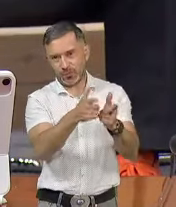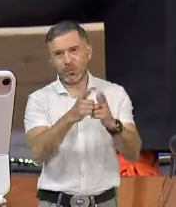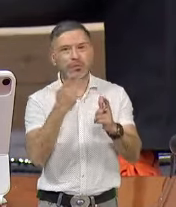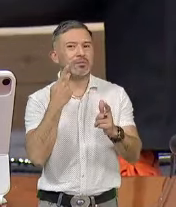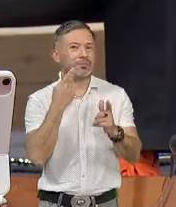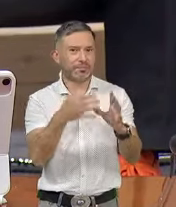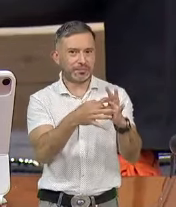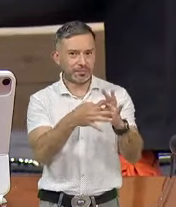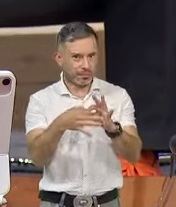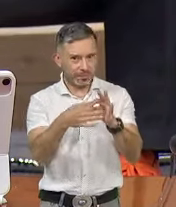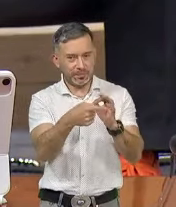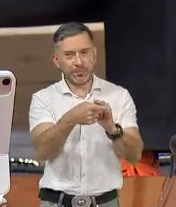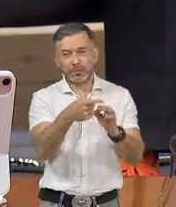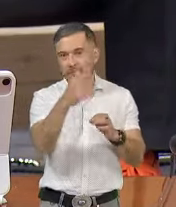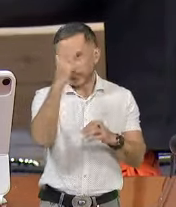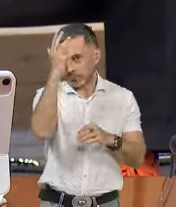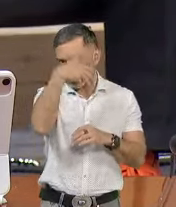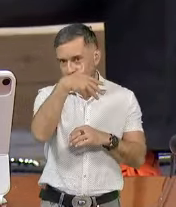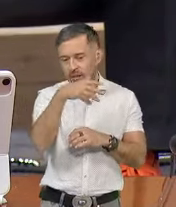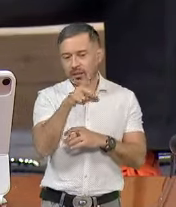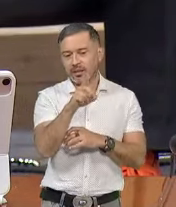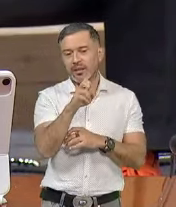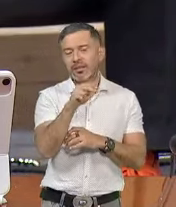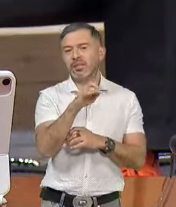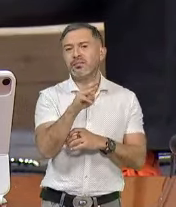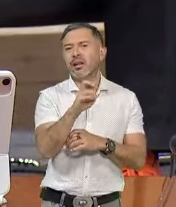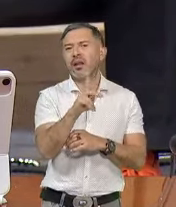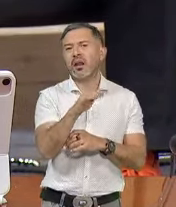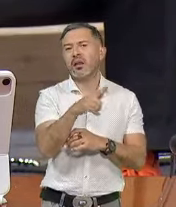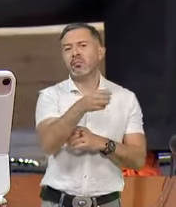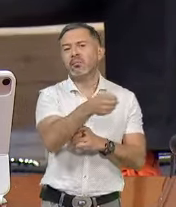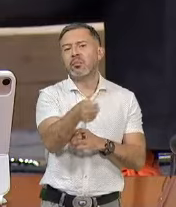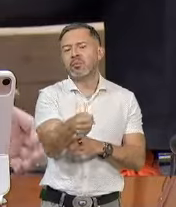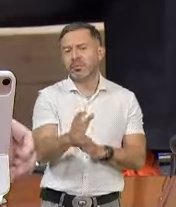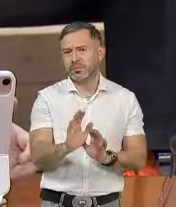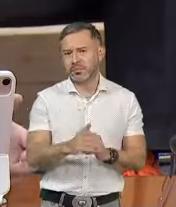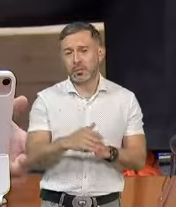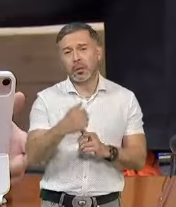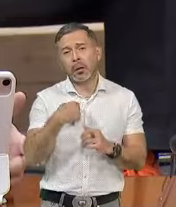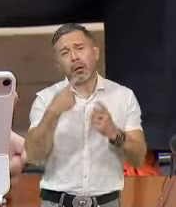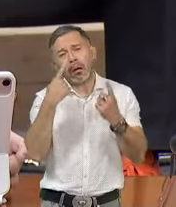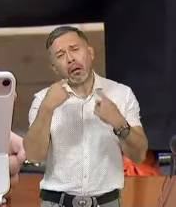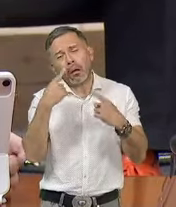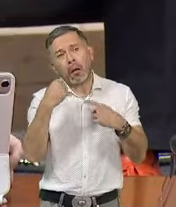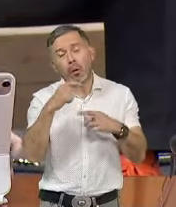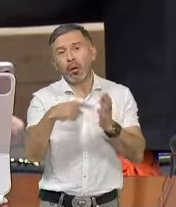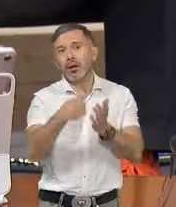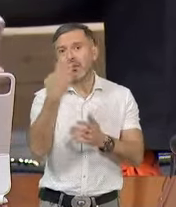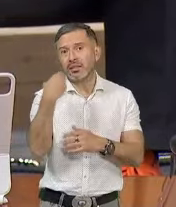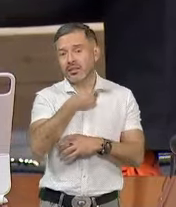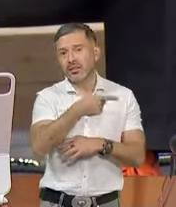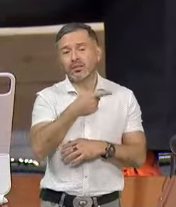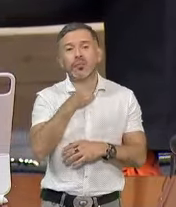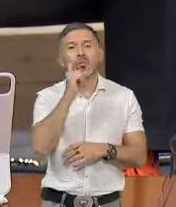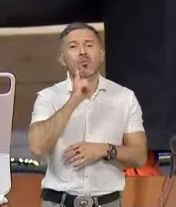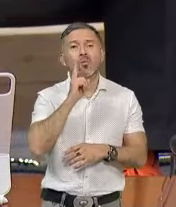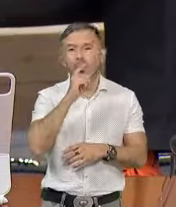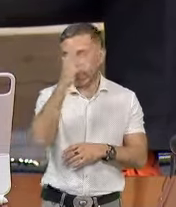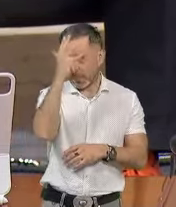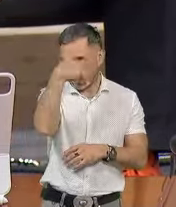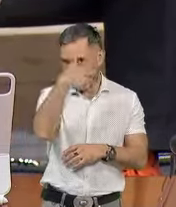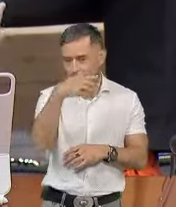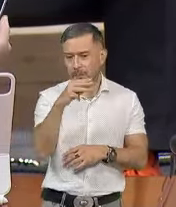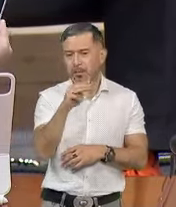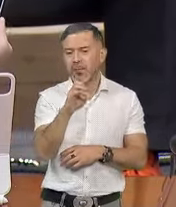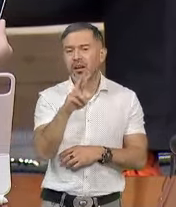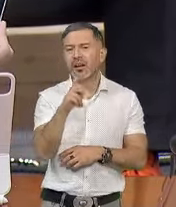sus propuestas y nosotros no andamos aquí llorando porque alguna vez la señora merker que por cierto tiene todo mi respeto